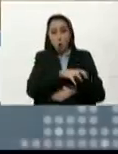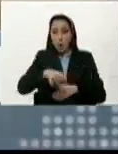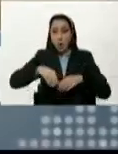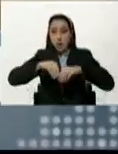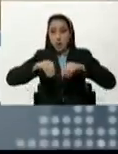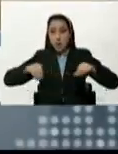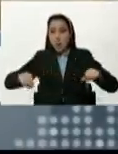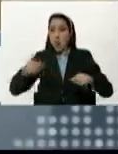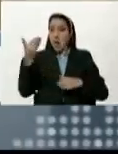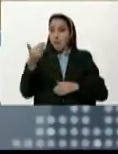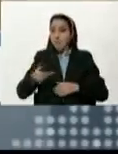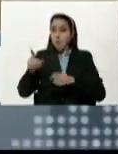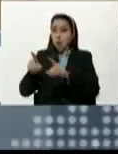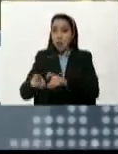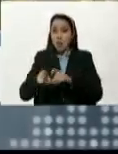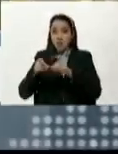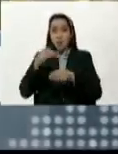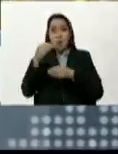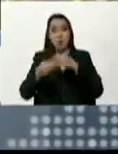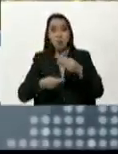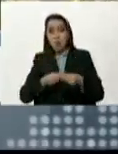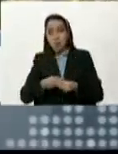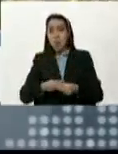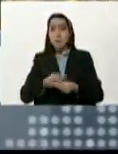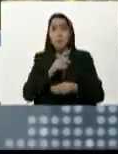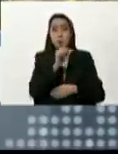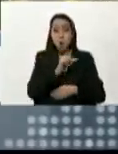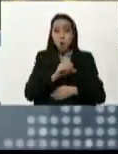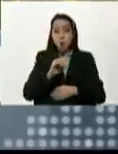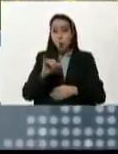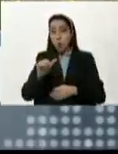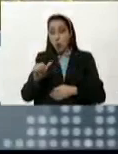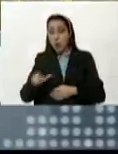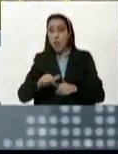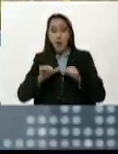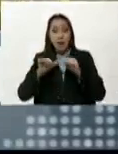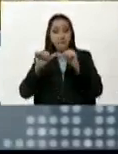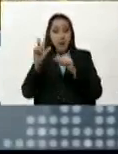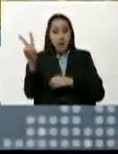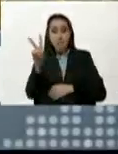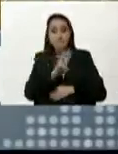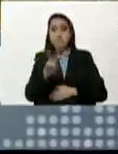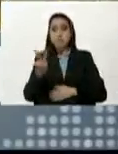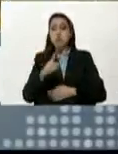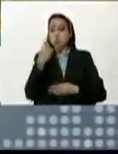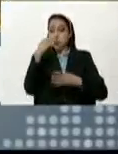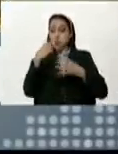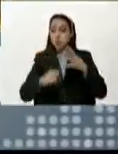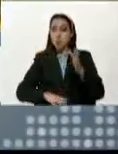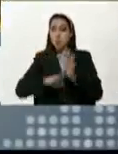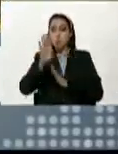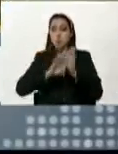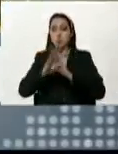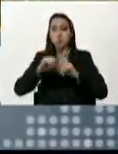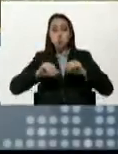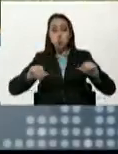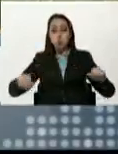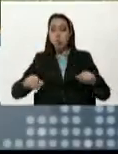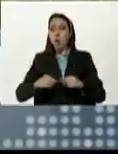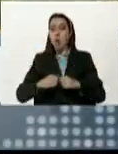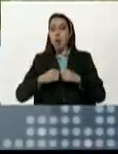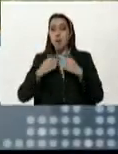para los proyectos de soya quiere decir que venezuela va avanzando en la producción de su tierra tierra mágica